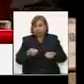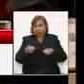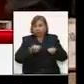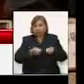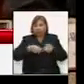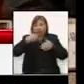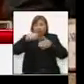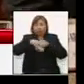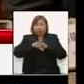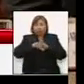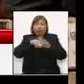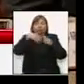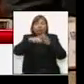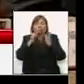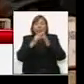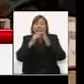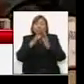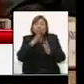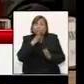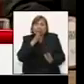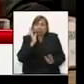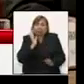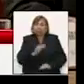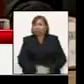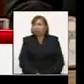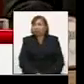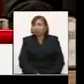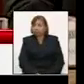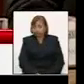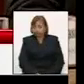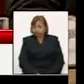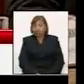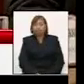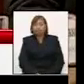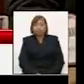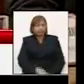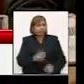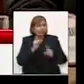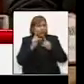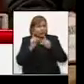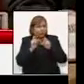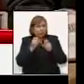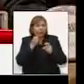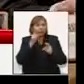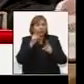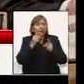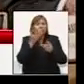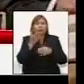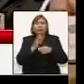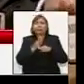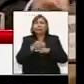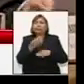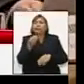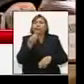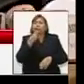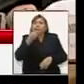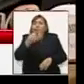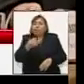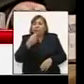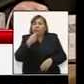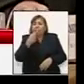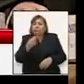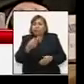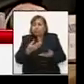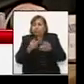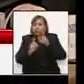que han hecho en la parte interior del inmueble. Sí, gracias. Le hacía la pregunta por intermedio suyo, presidente, porque evidentemente usted le hacía